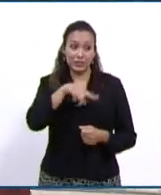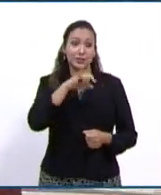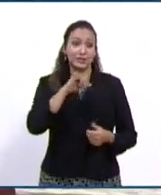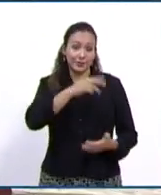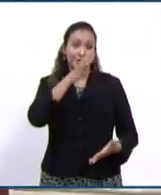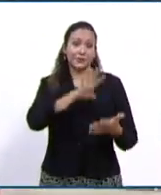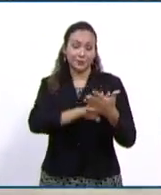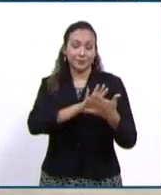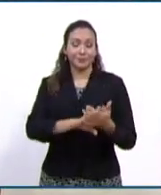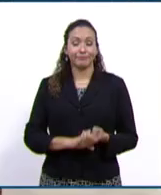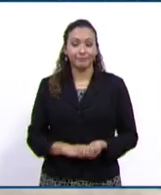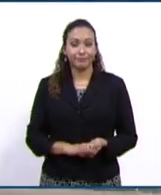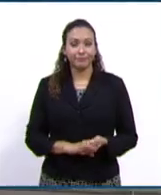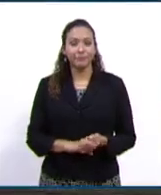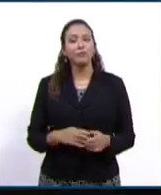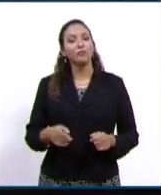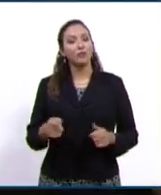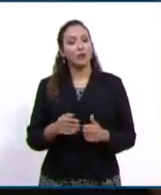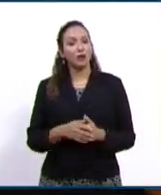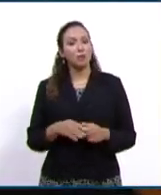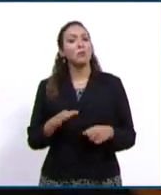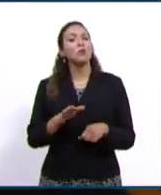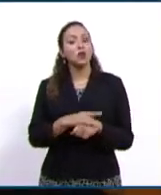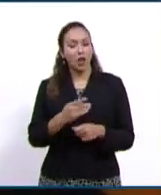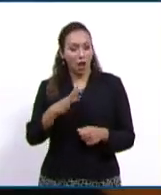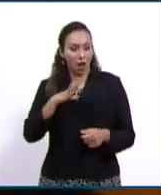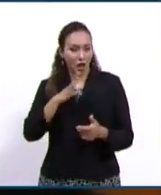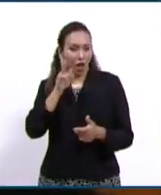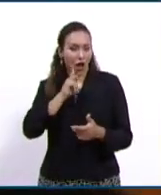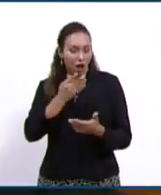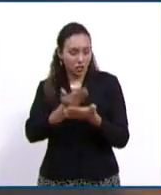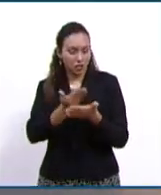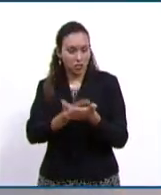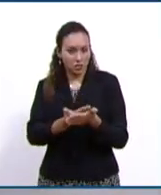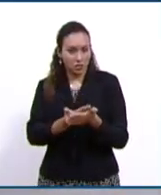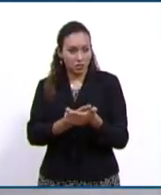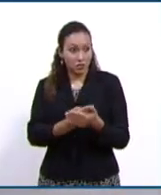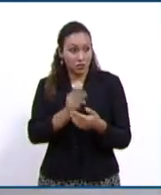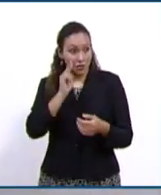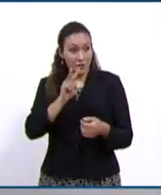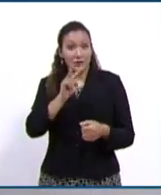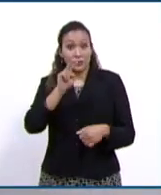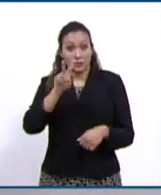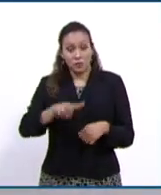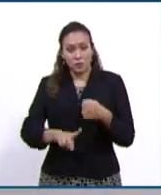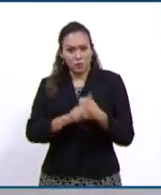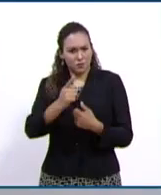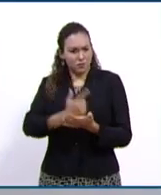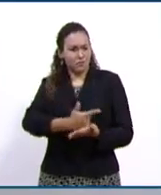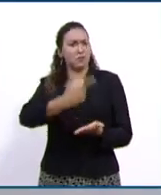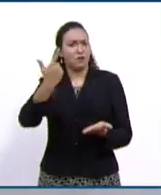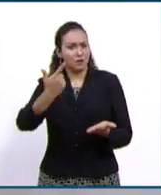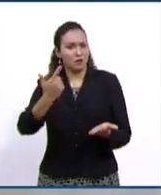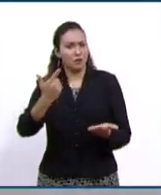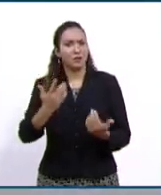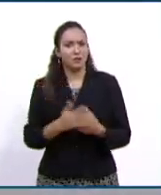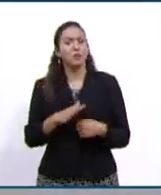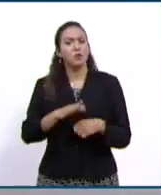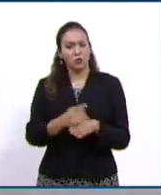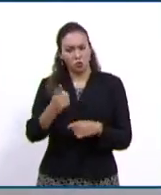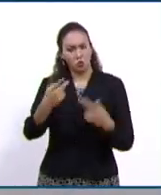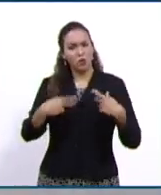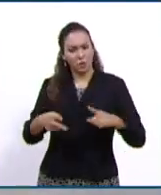puedan inferirse conclusiones de los hechos. Dada la gravedad y complejidad de este delito, que no solo implica la privación